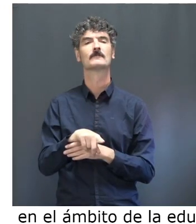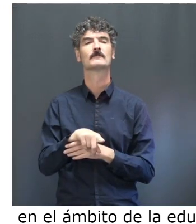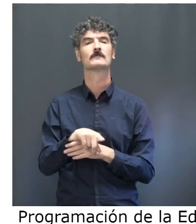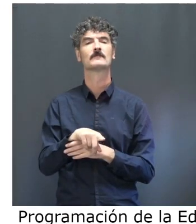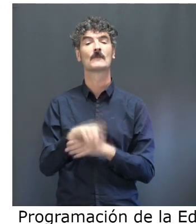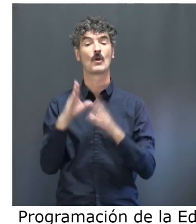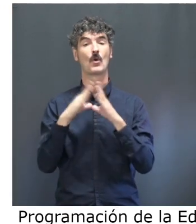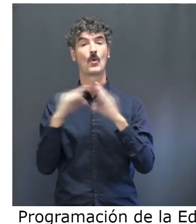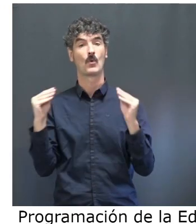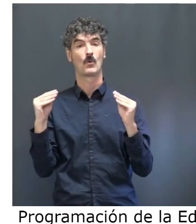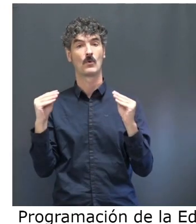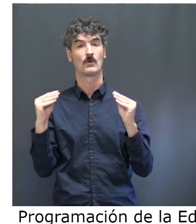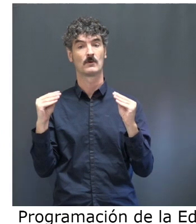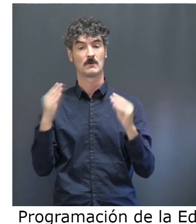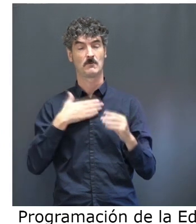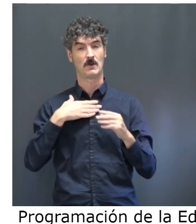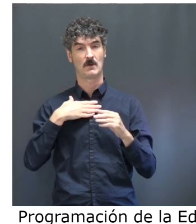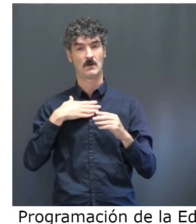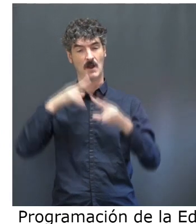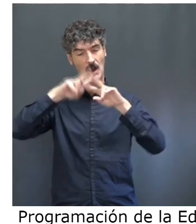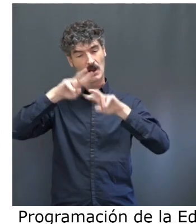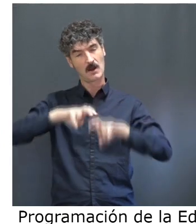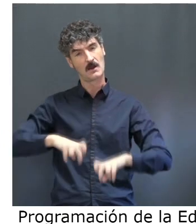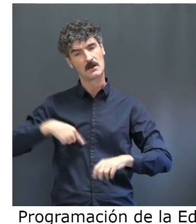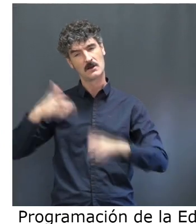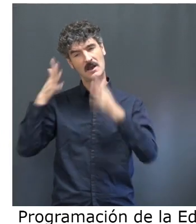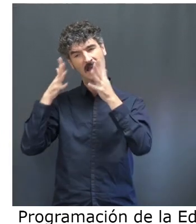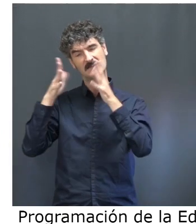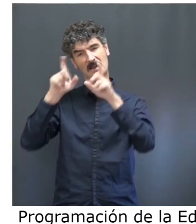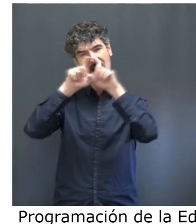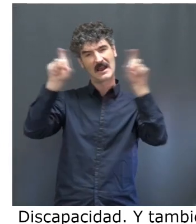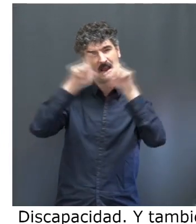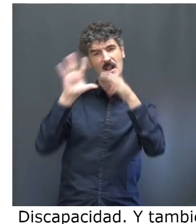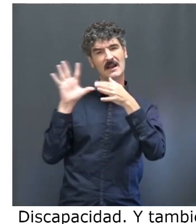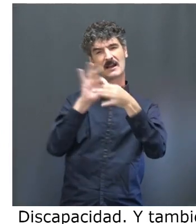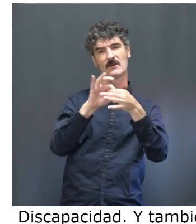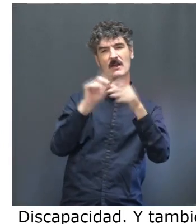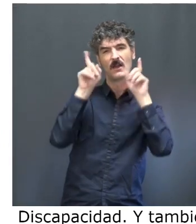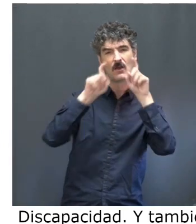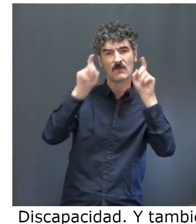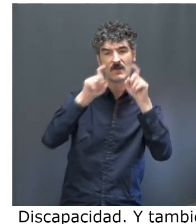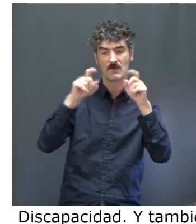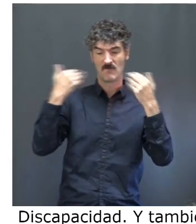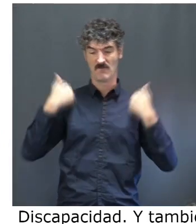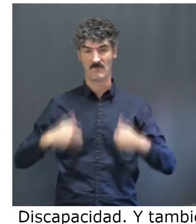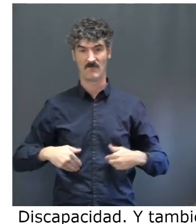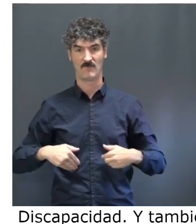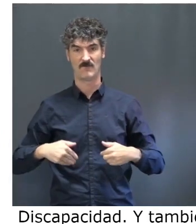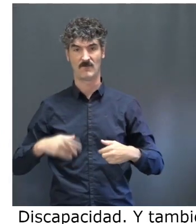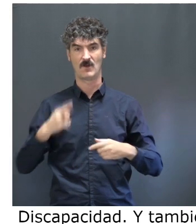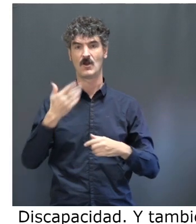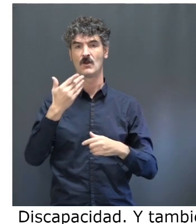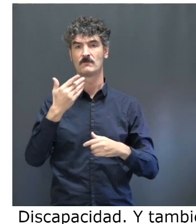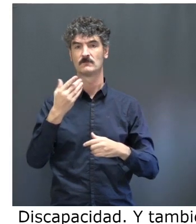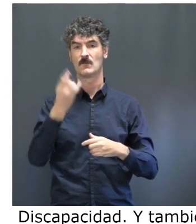la universidad, desde mi propia investigación, asesoramos entidades relacionadas con la educación física, el ocio